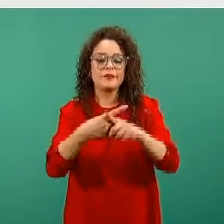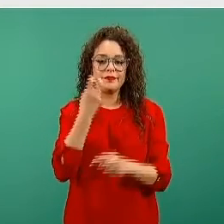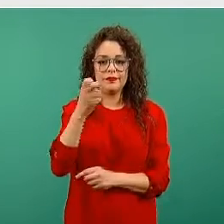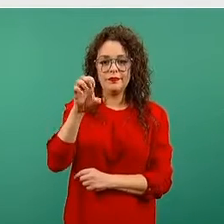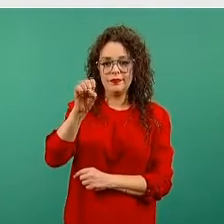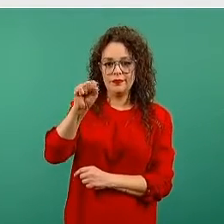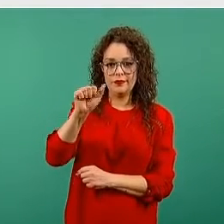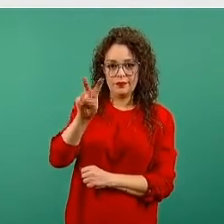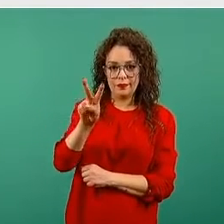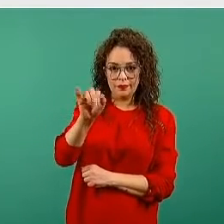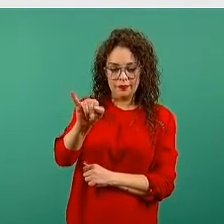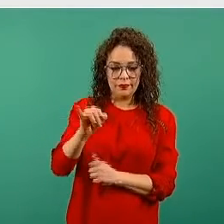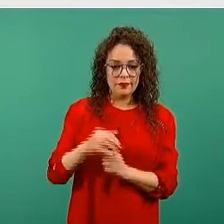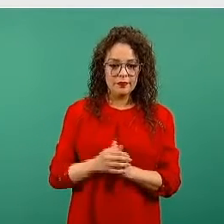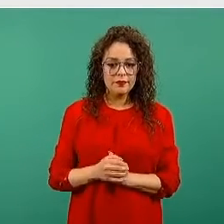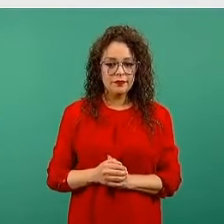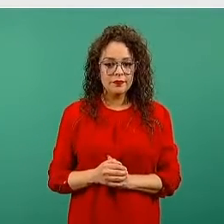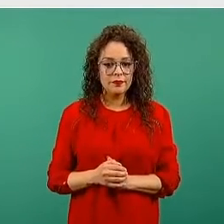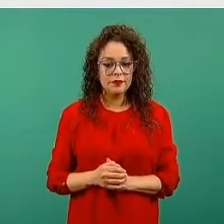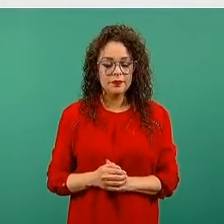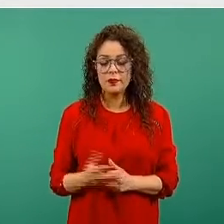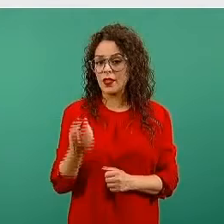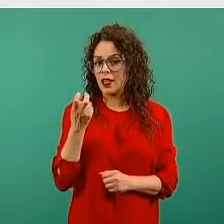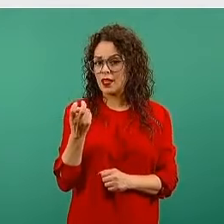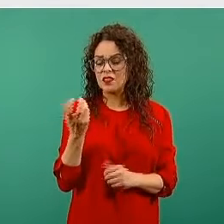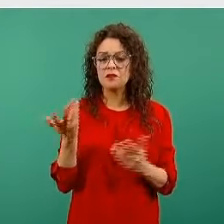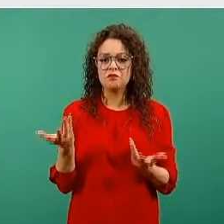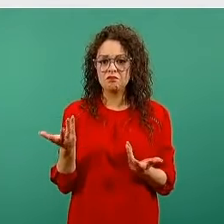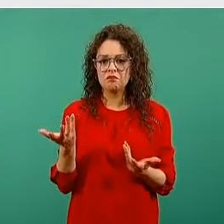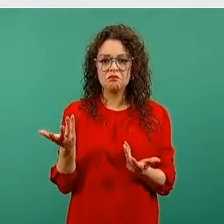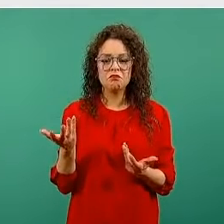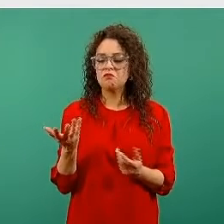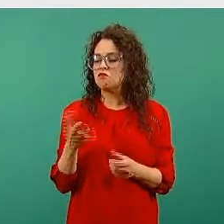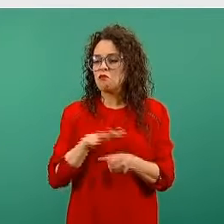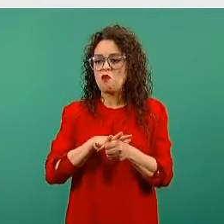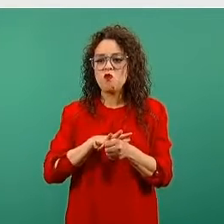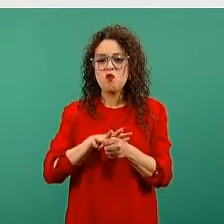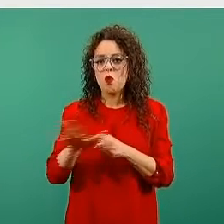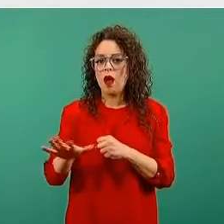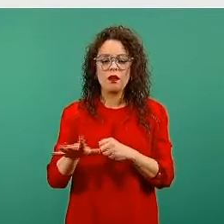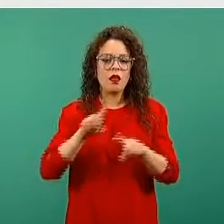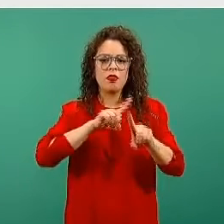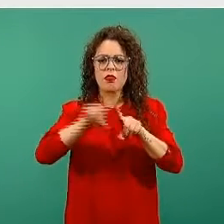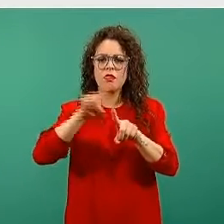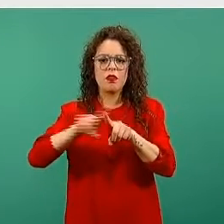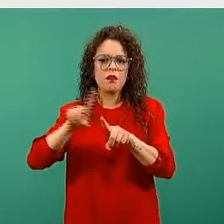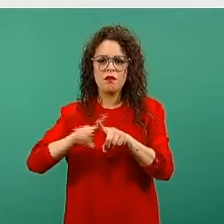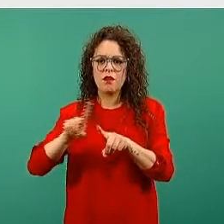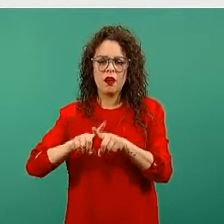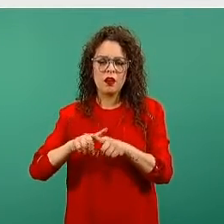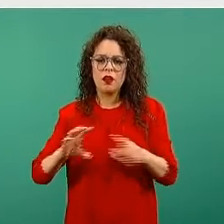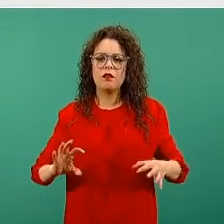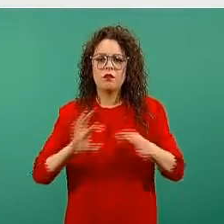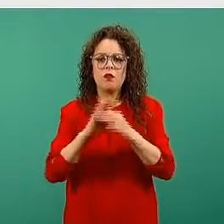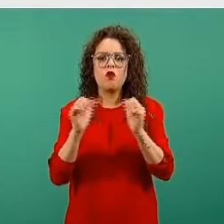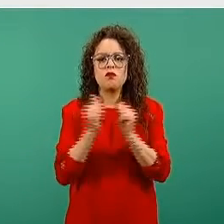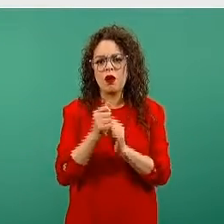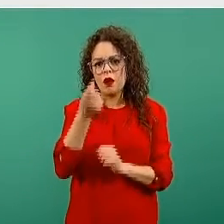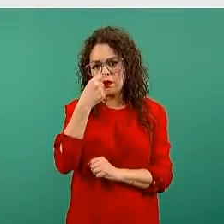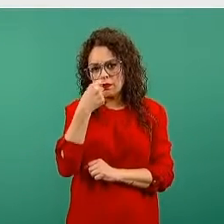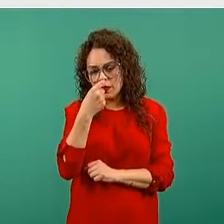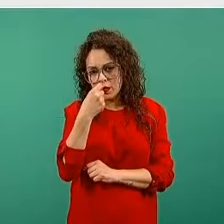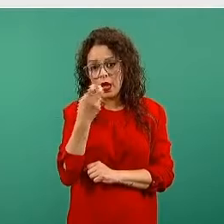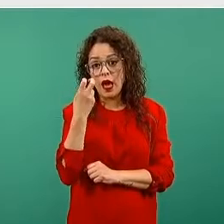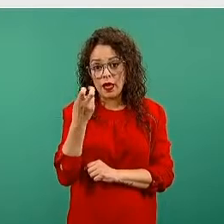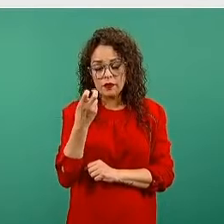las vacunas. Este es un fenómeno que ocurre con prácticamente cualquier producto farmacéutico, pero lo importante es que sea